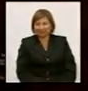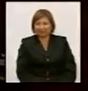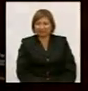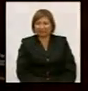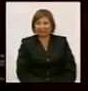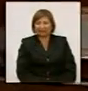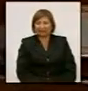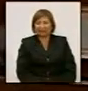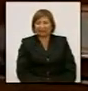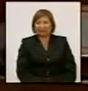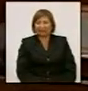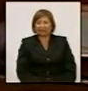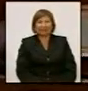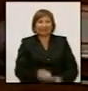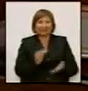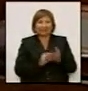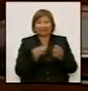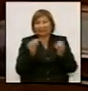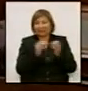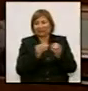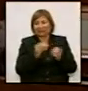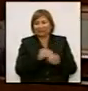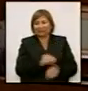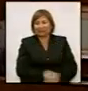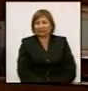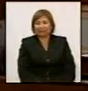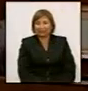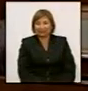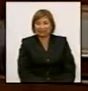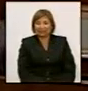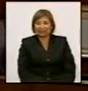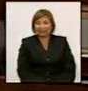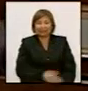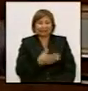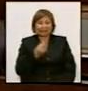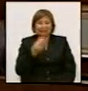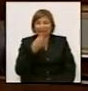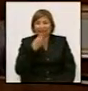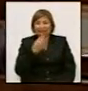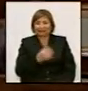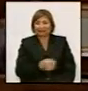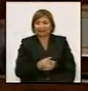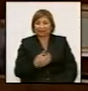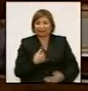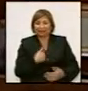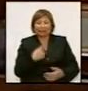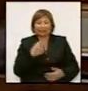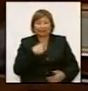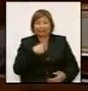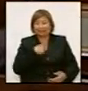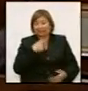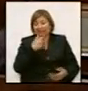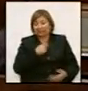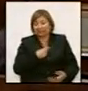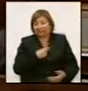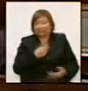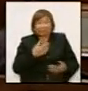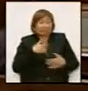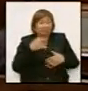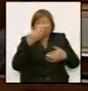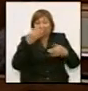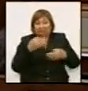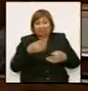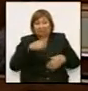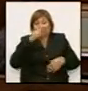Y me emociono a veces, porque escucho cosas que a mí mismo no me ha sido